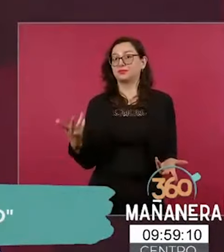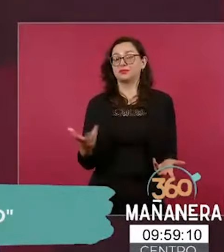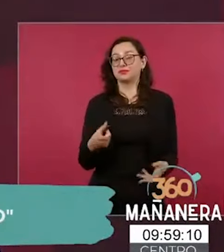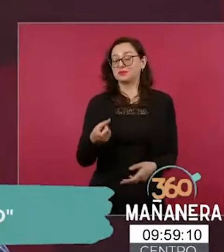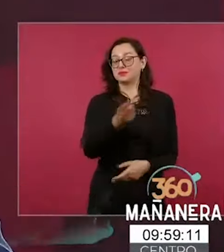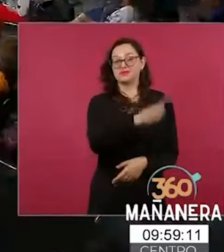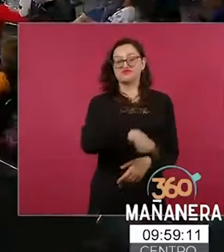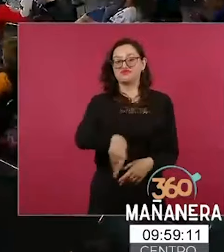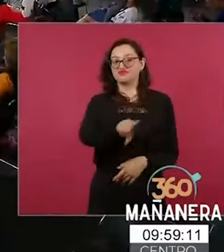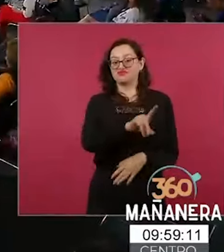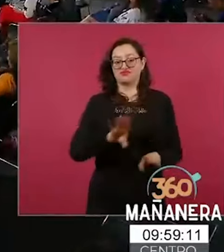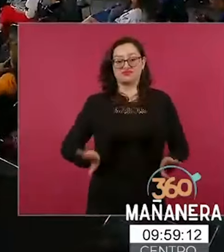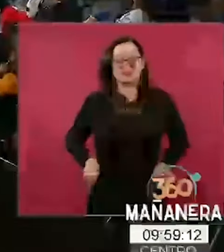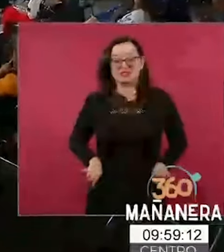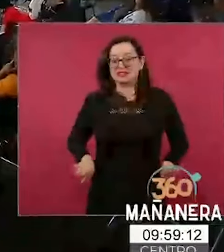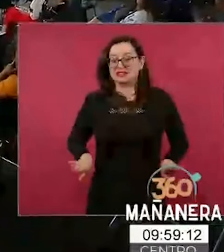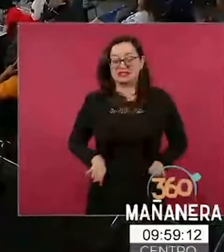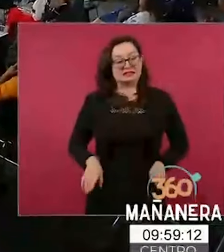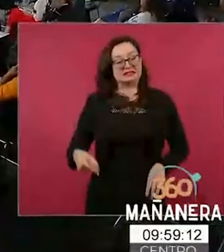muy